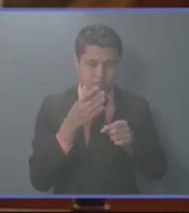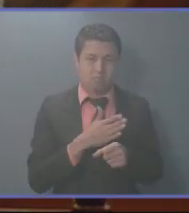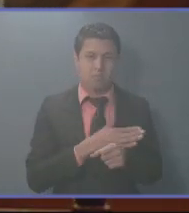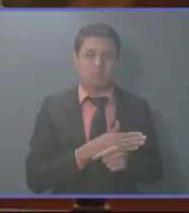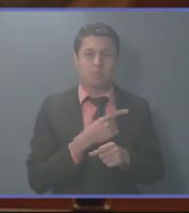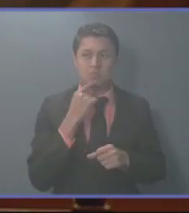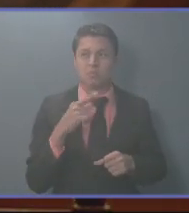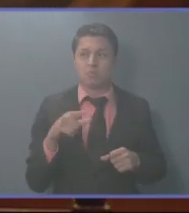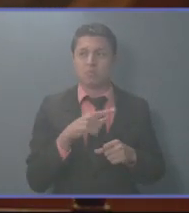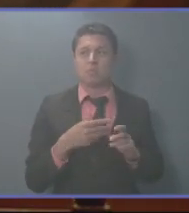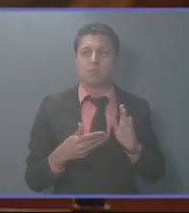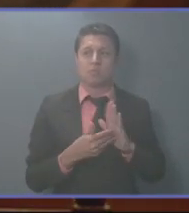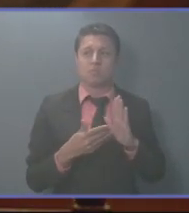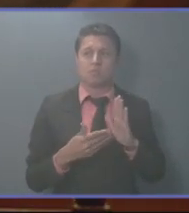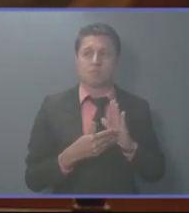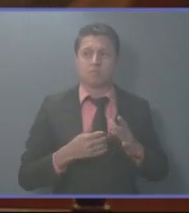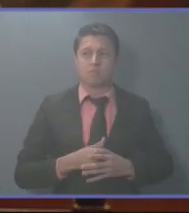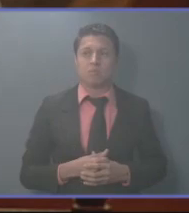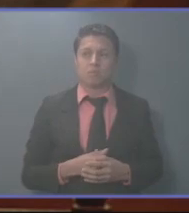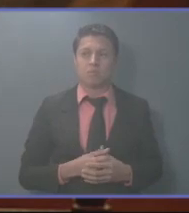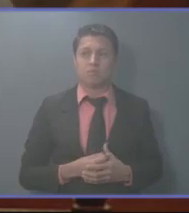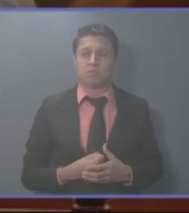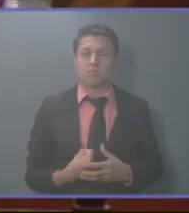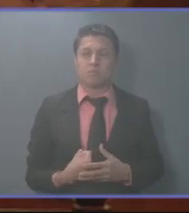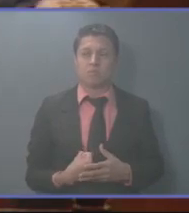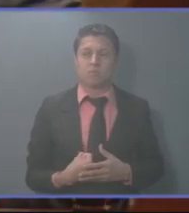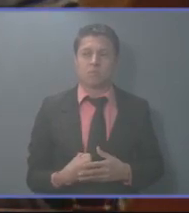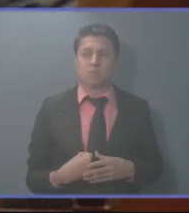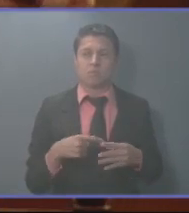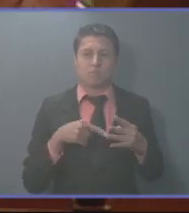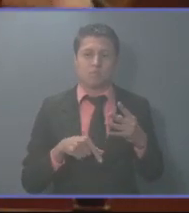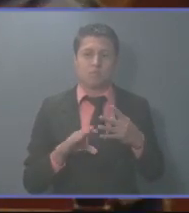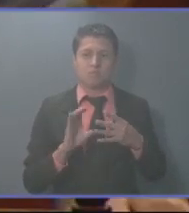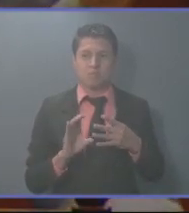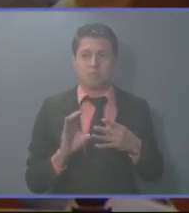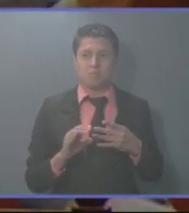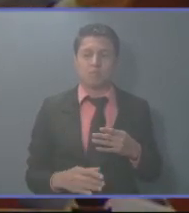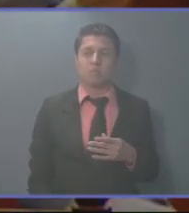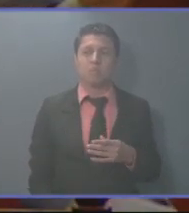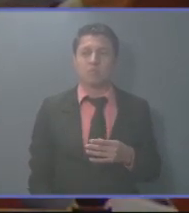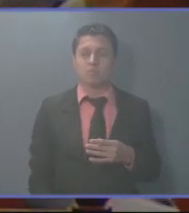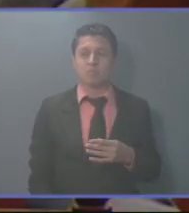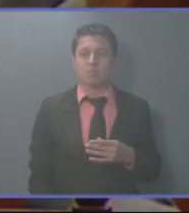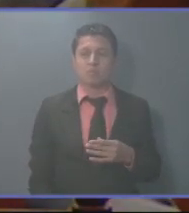que la contraríen a la Constitución.